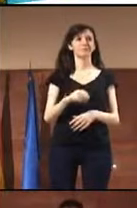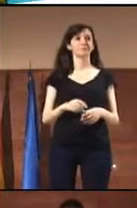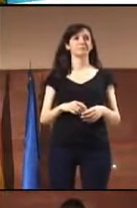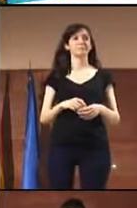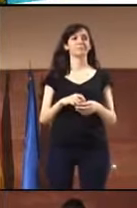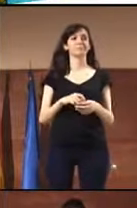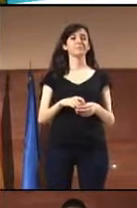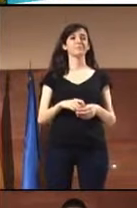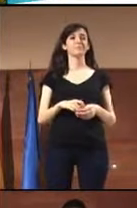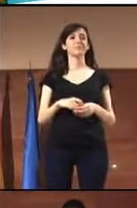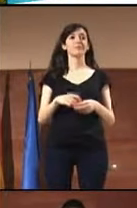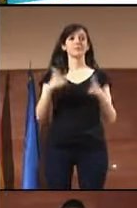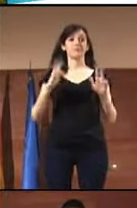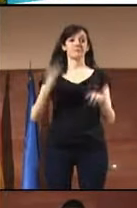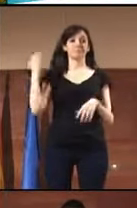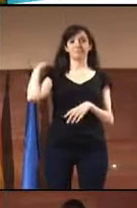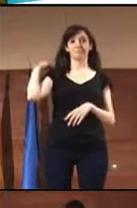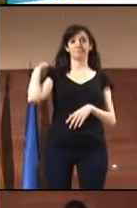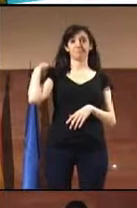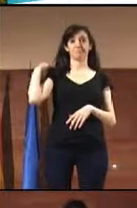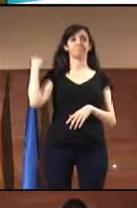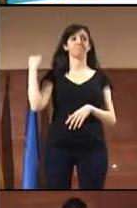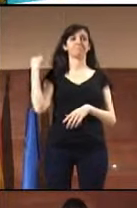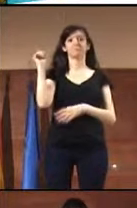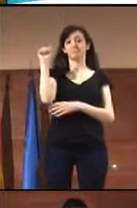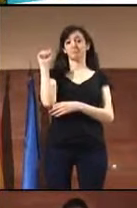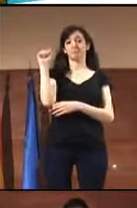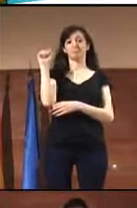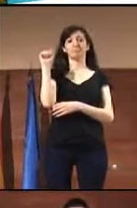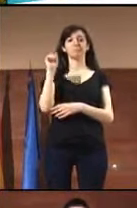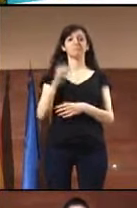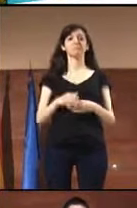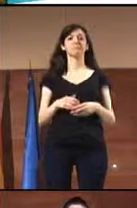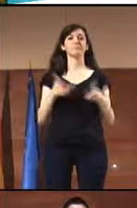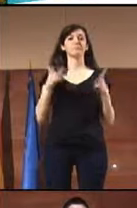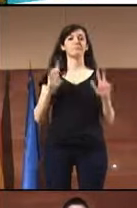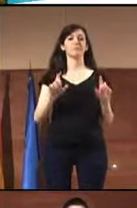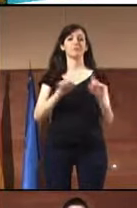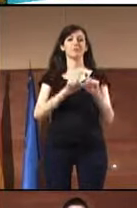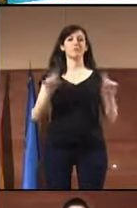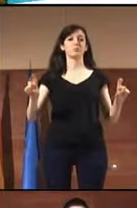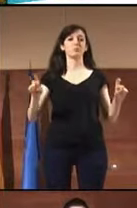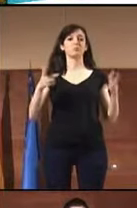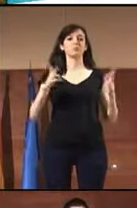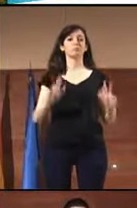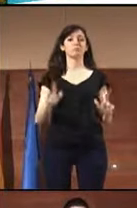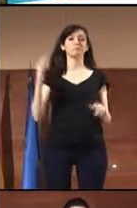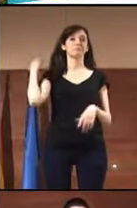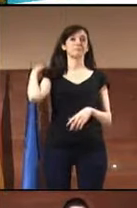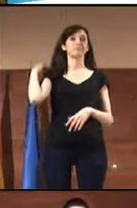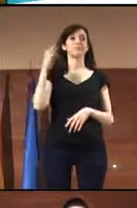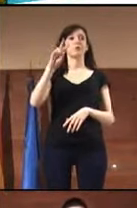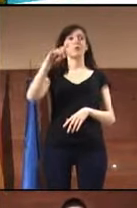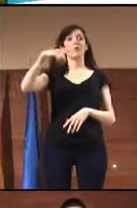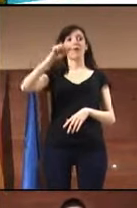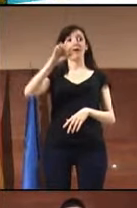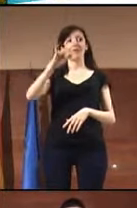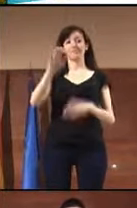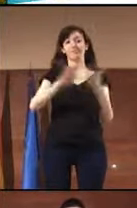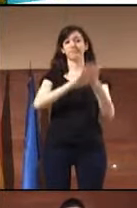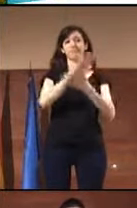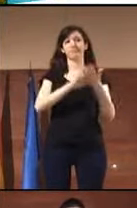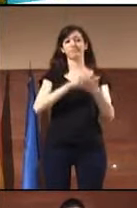Los respaldos. Es otra de esas opciones que hay múltiples formas y tamaños. Es decir, cuando hablamos de las sillas de Ugari, normalmente